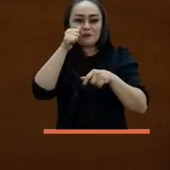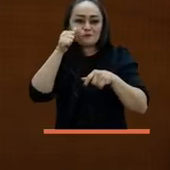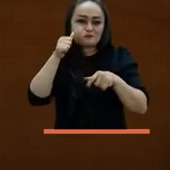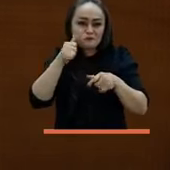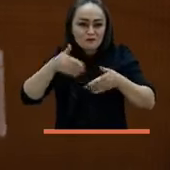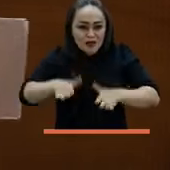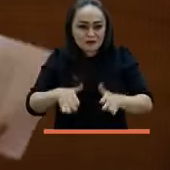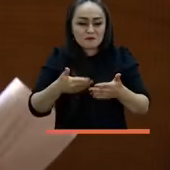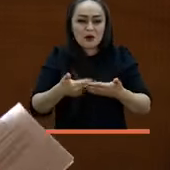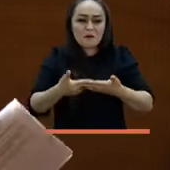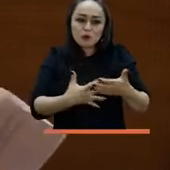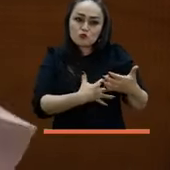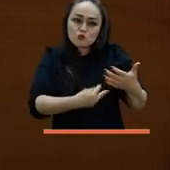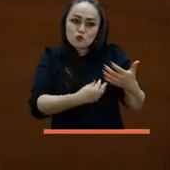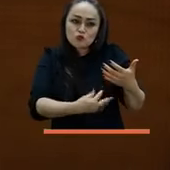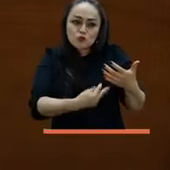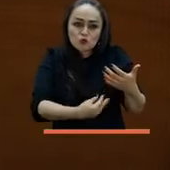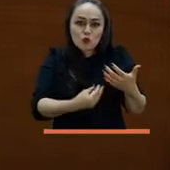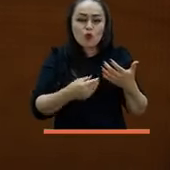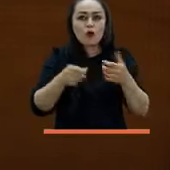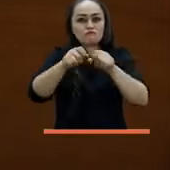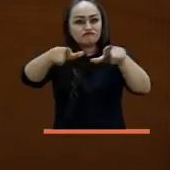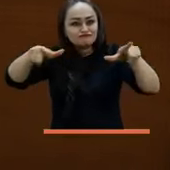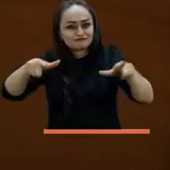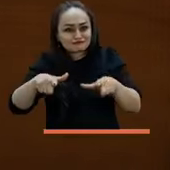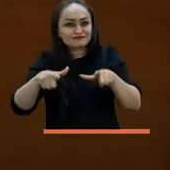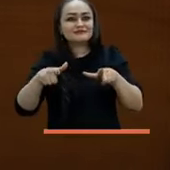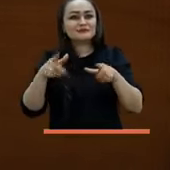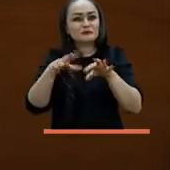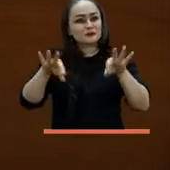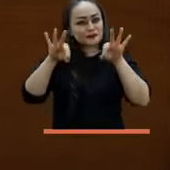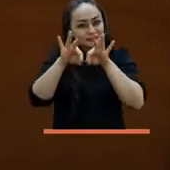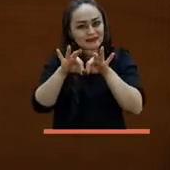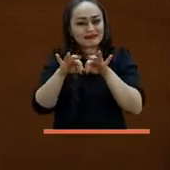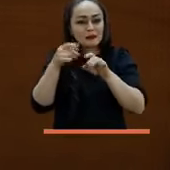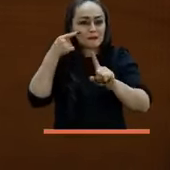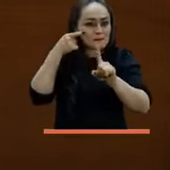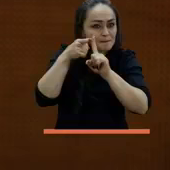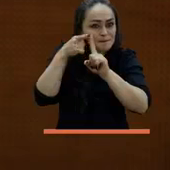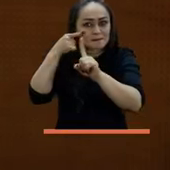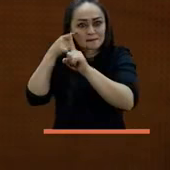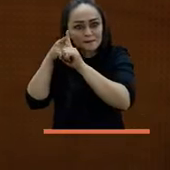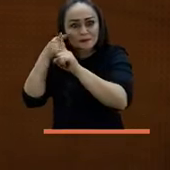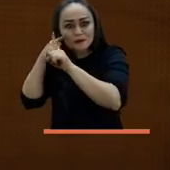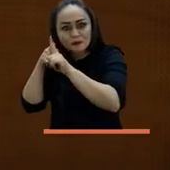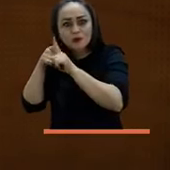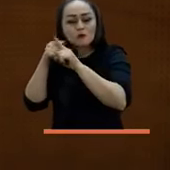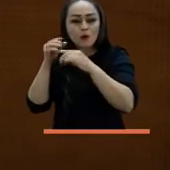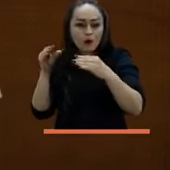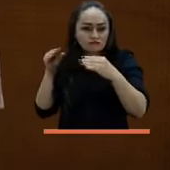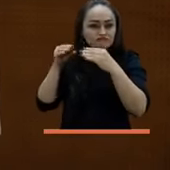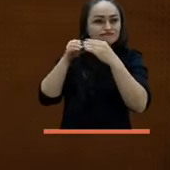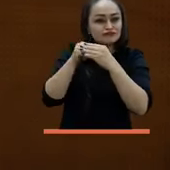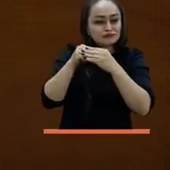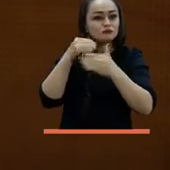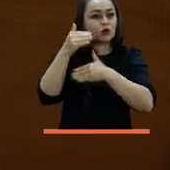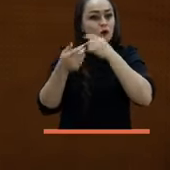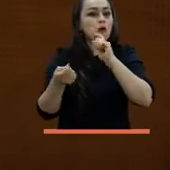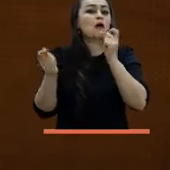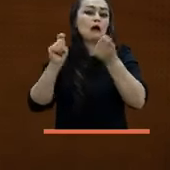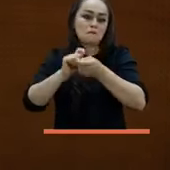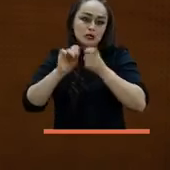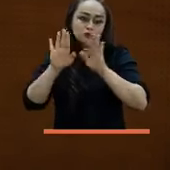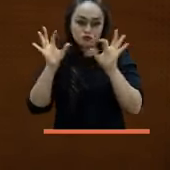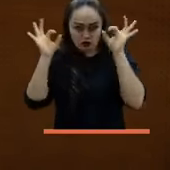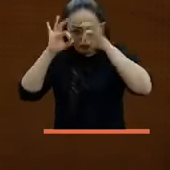las licencias de maternidad y de paternidad también son elementos centrales que nos ayudan a poder incorporar de una manera real y efectiva el enfoque de